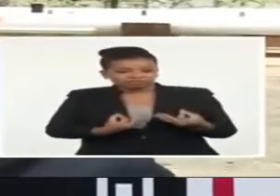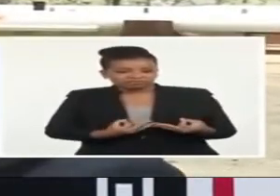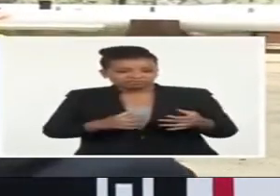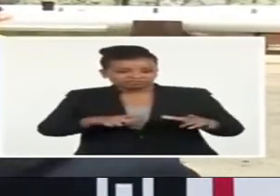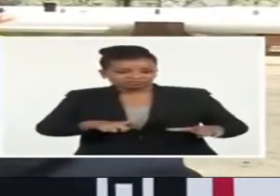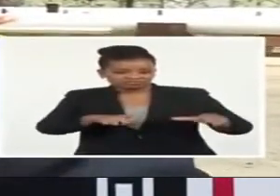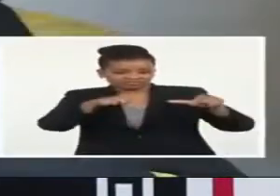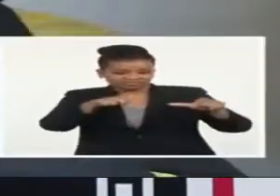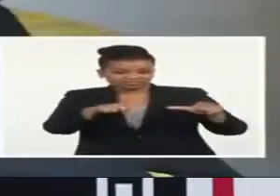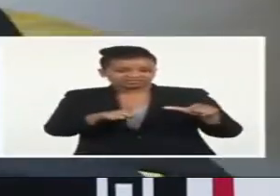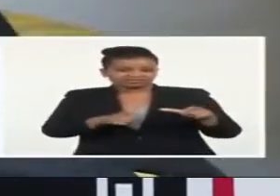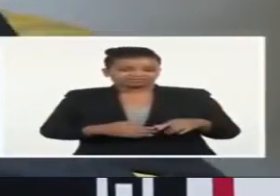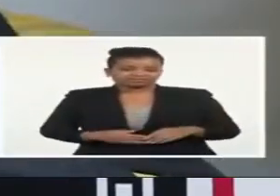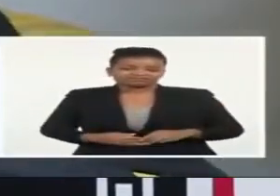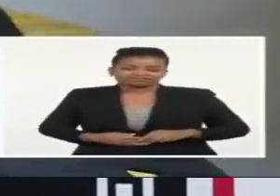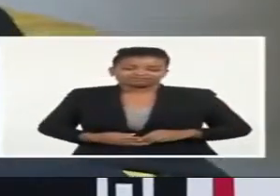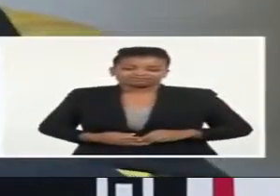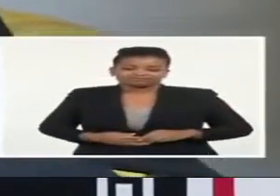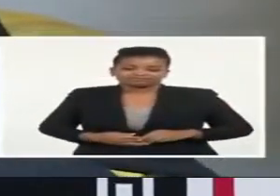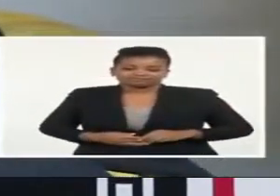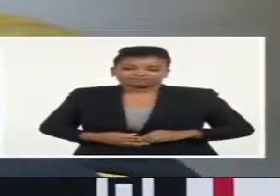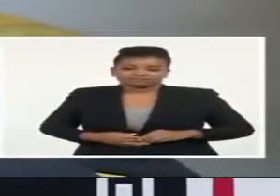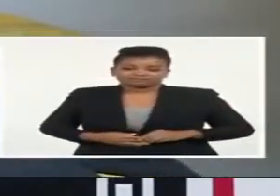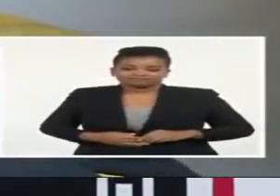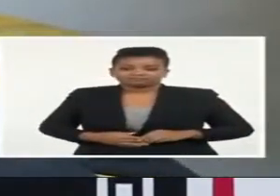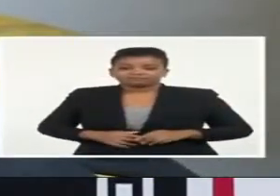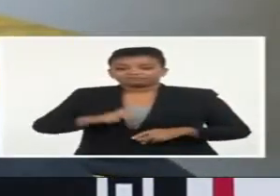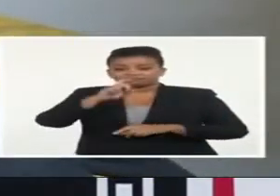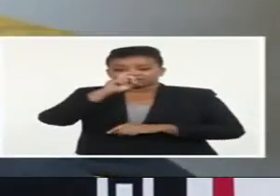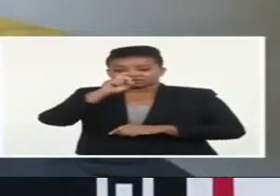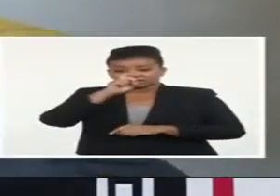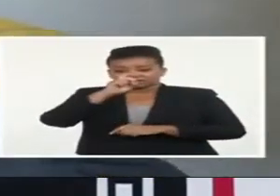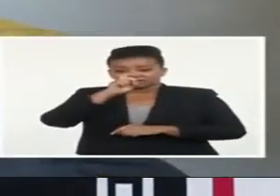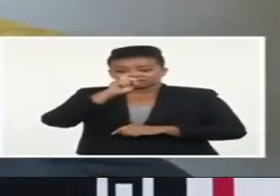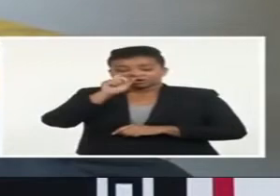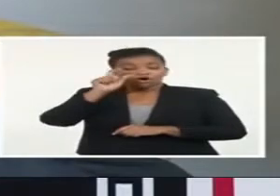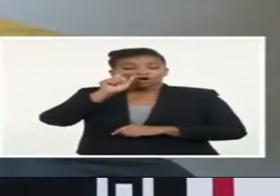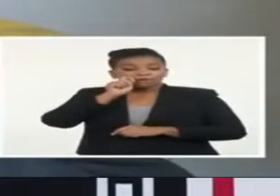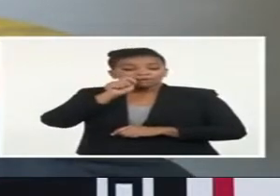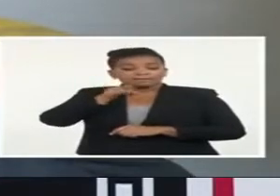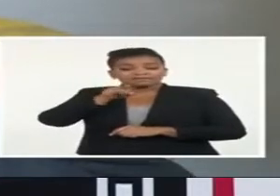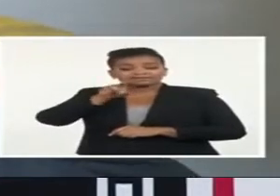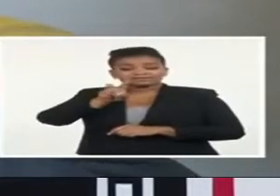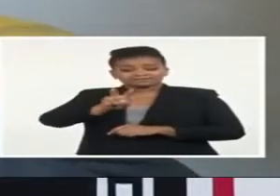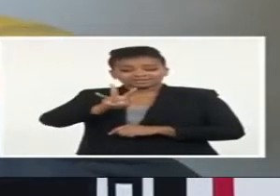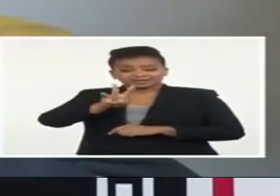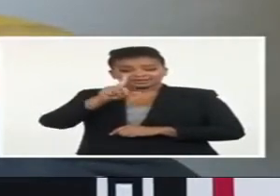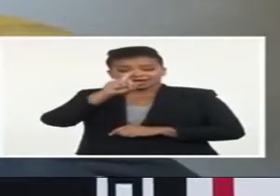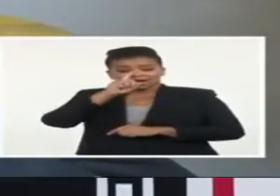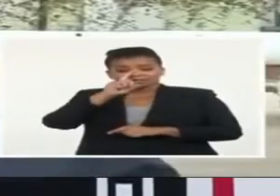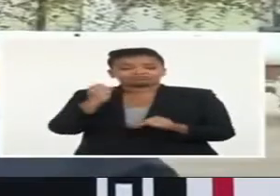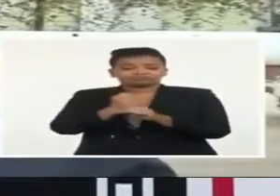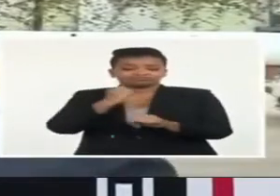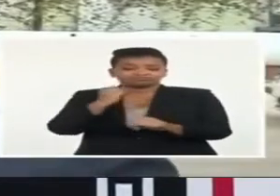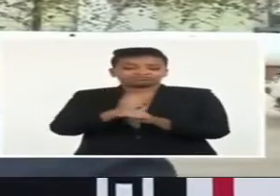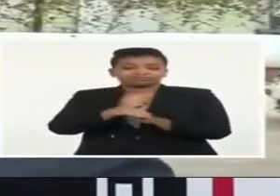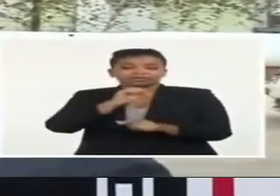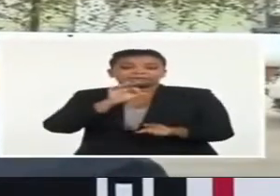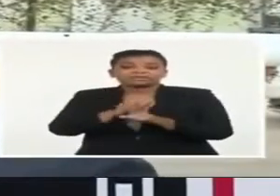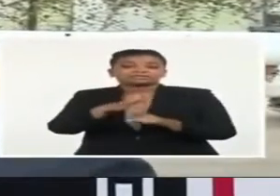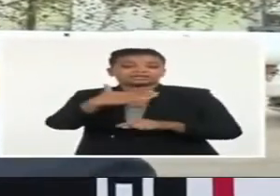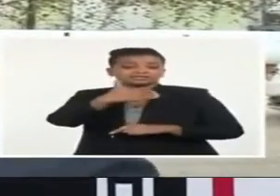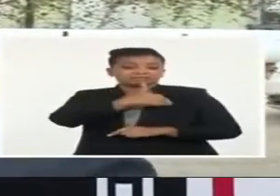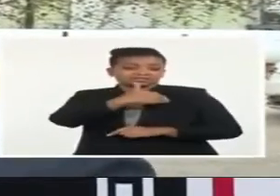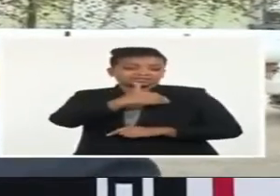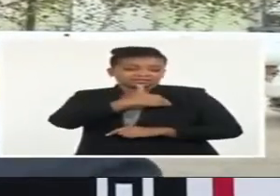dinero para una cosa, lo cogen para otra. El de la otra, lo cogen para otra. Y el de la otra, para otra. Y después, entre otra y